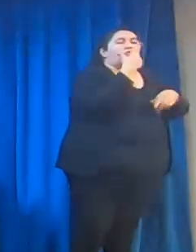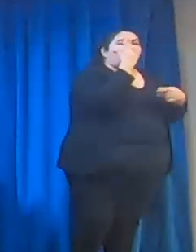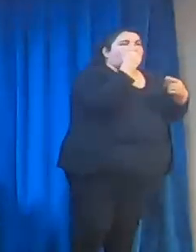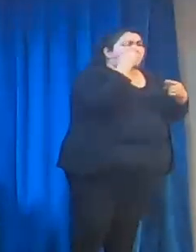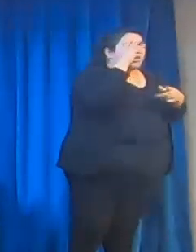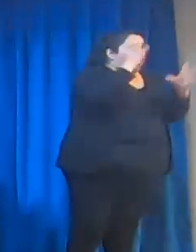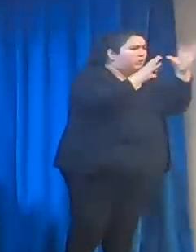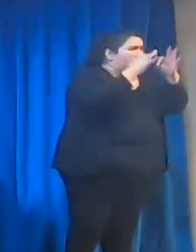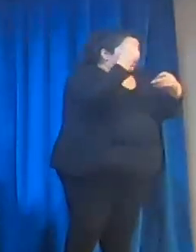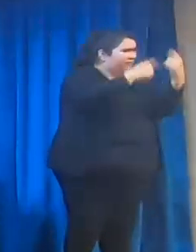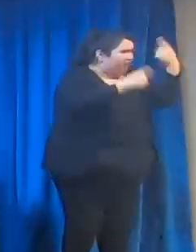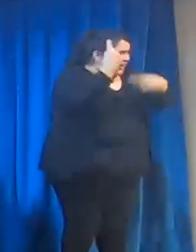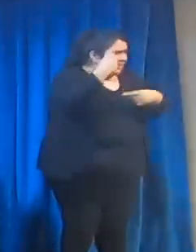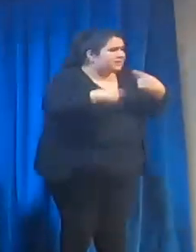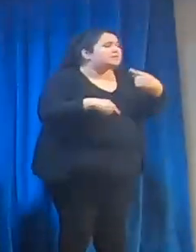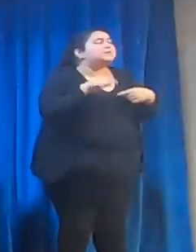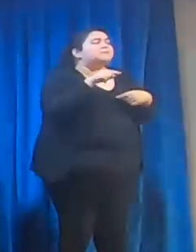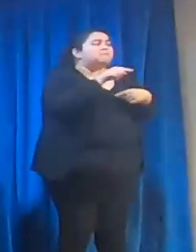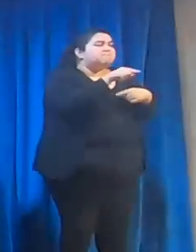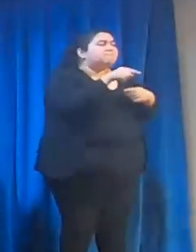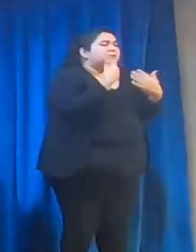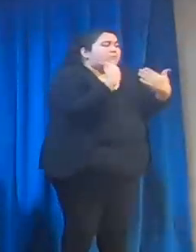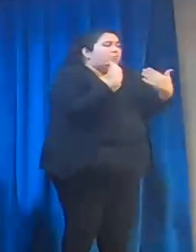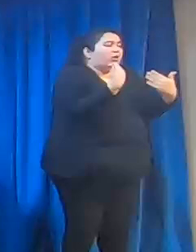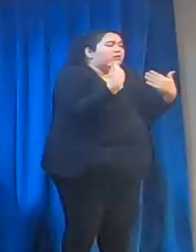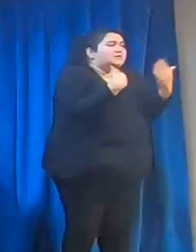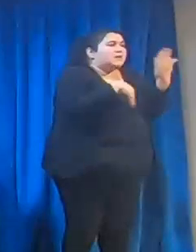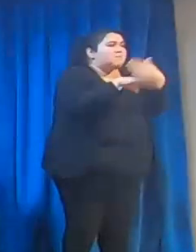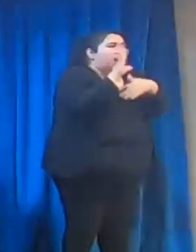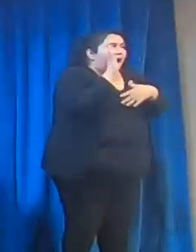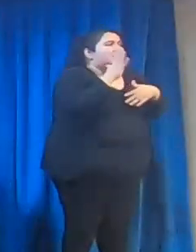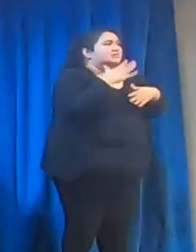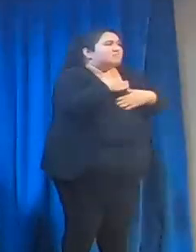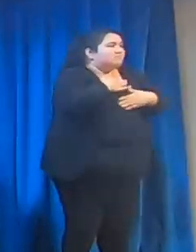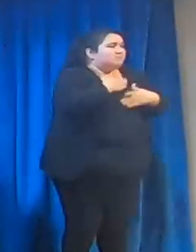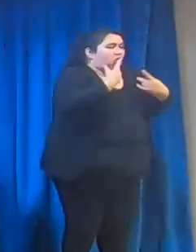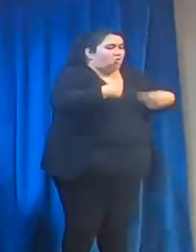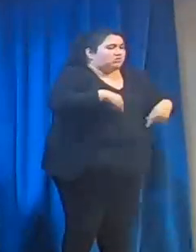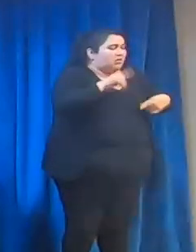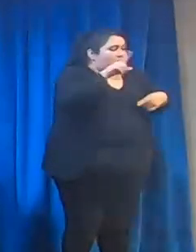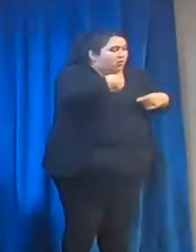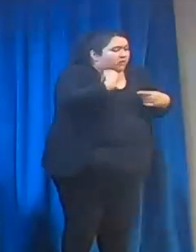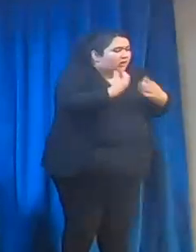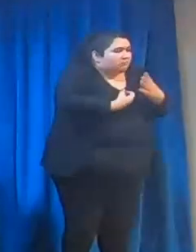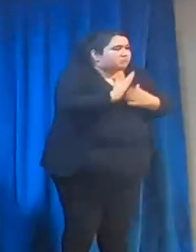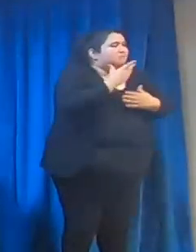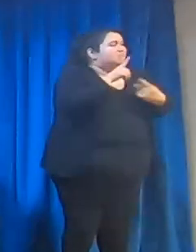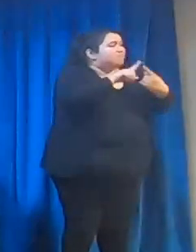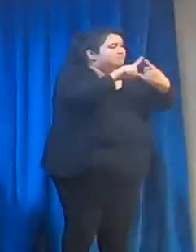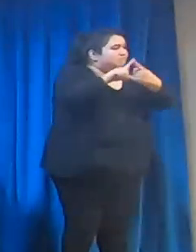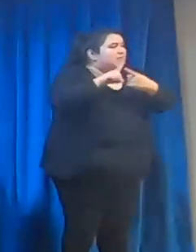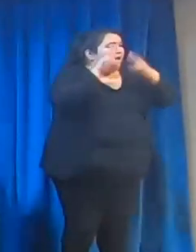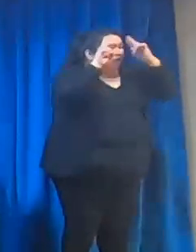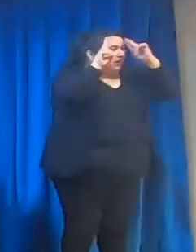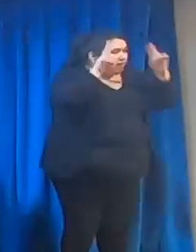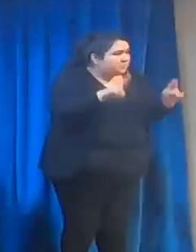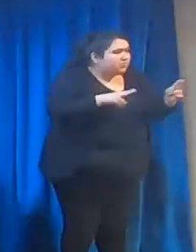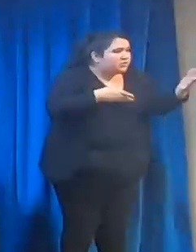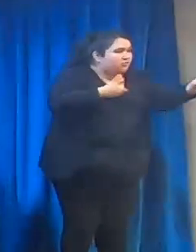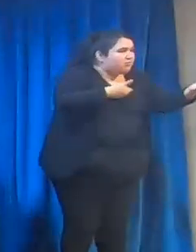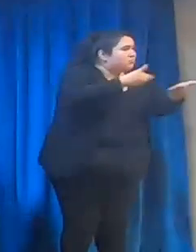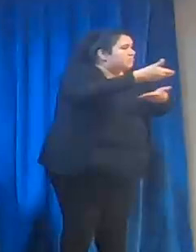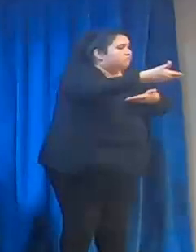ambigüedades, parecen lograr producir con mayor o menor habilidad unos vínculos en los que prima el respeto